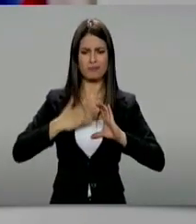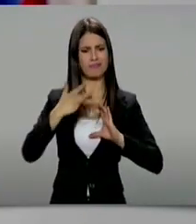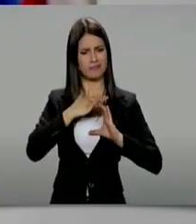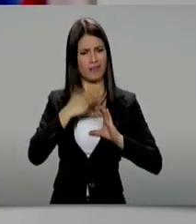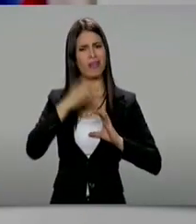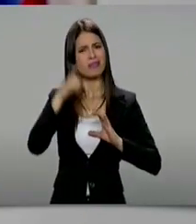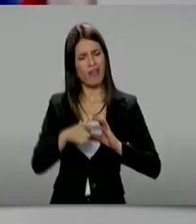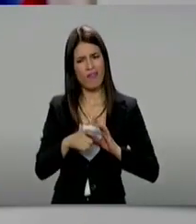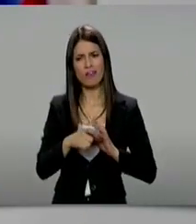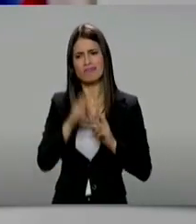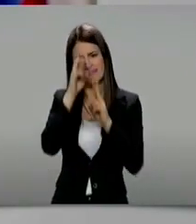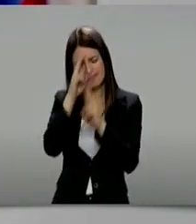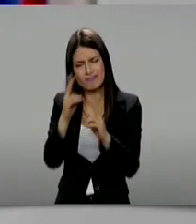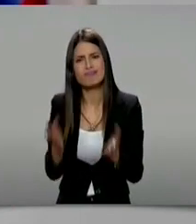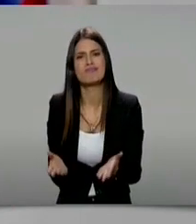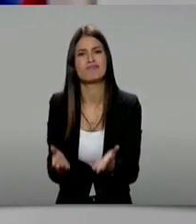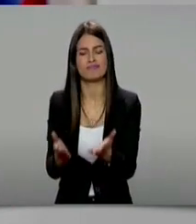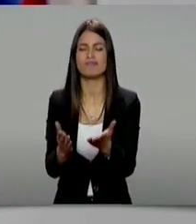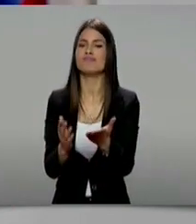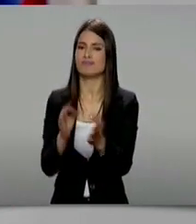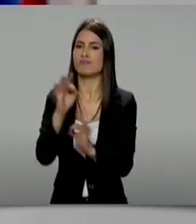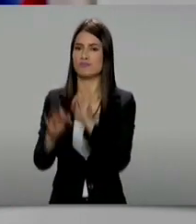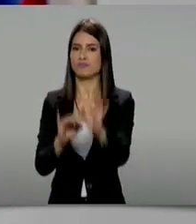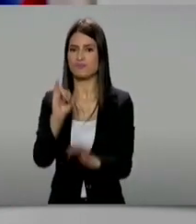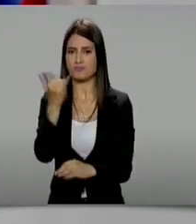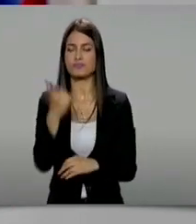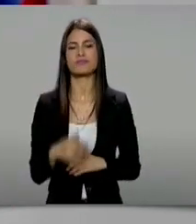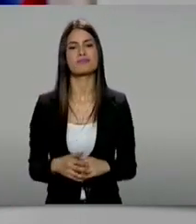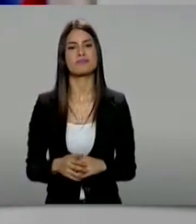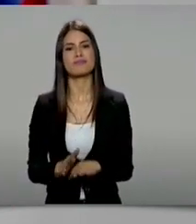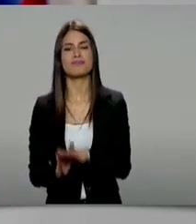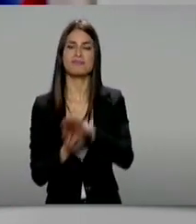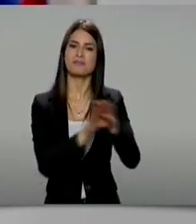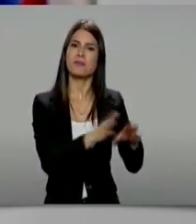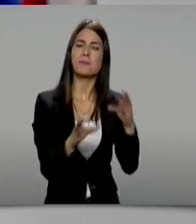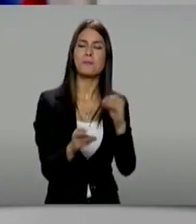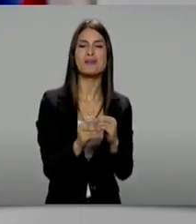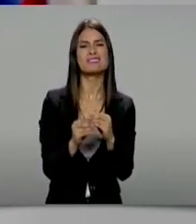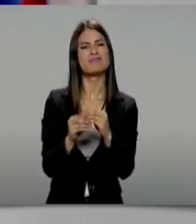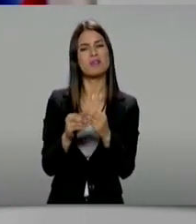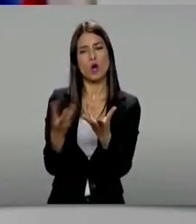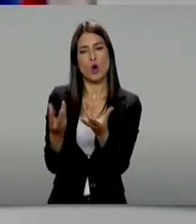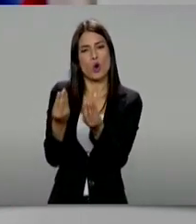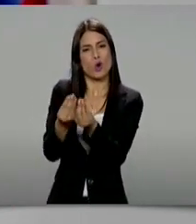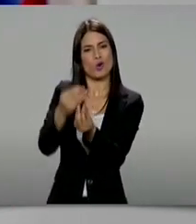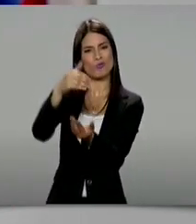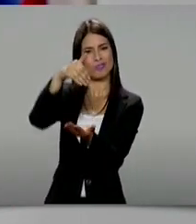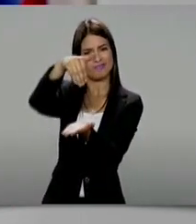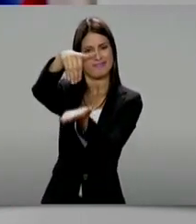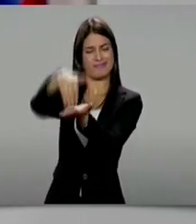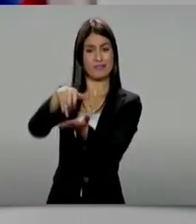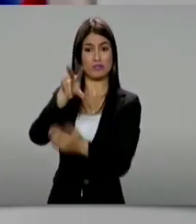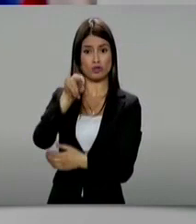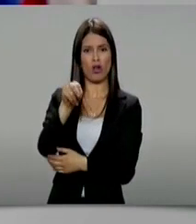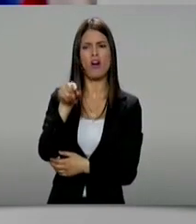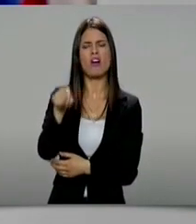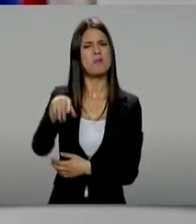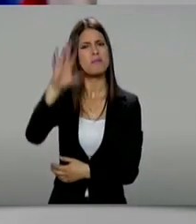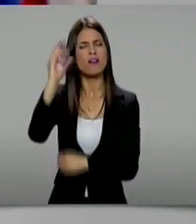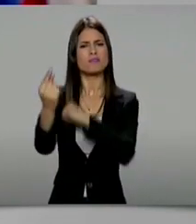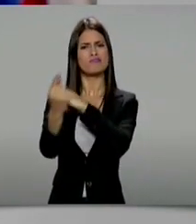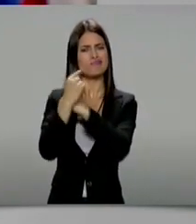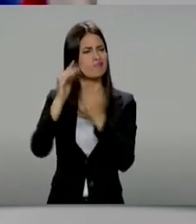una queja reiterada de los voceros del no era que las 16 cules transitorias en la cámara de representantes